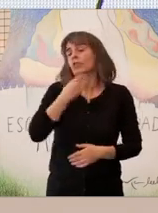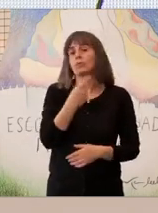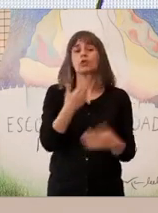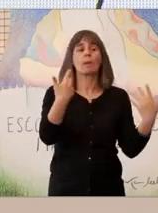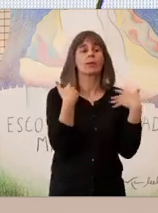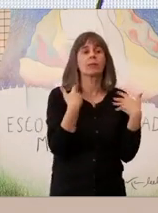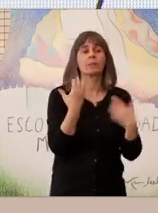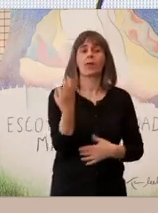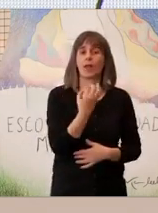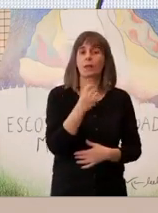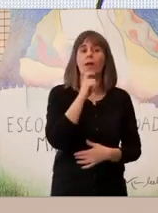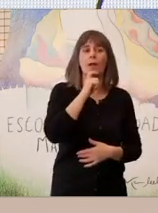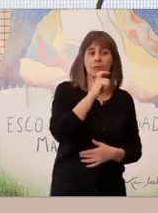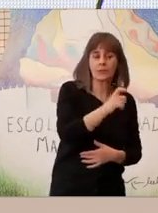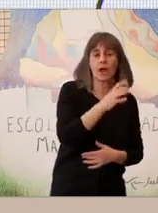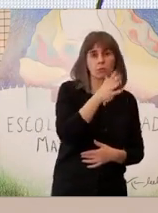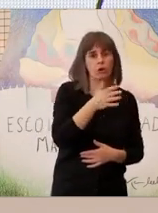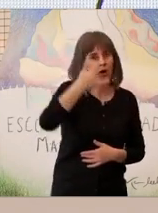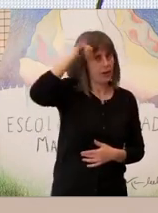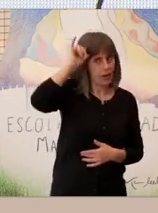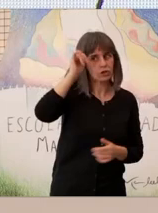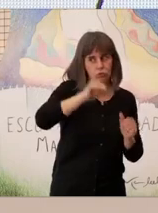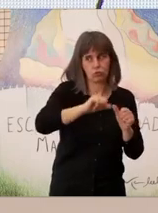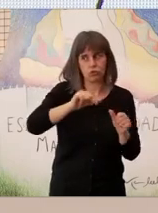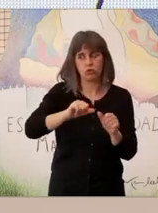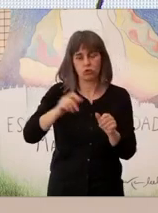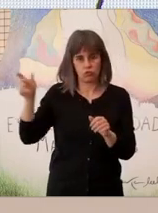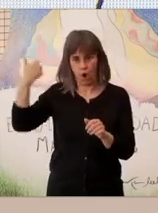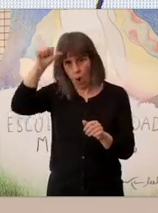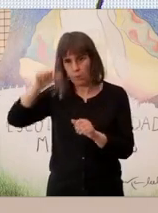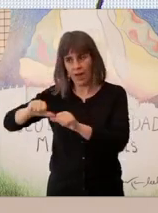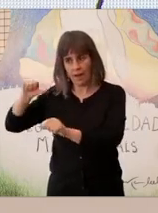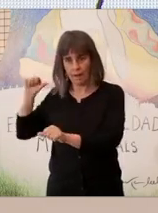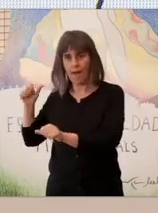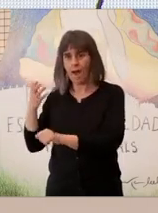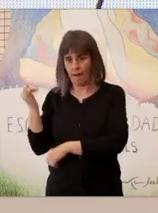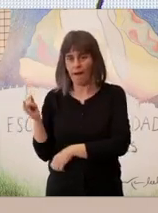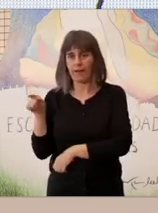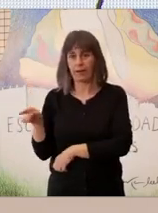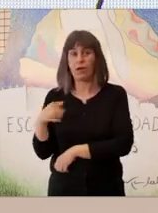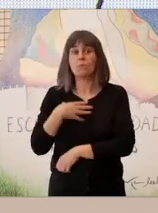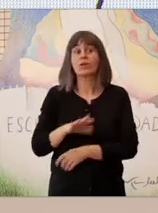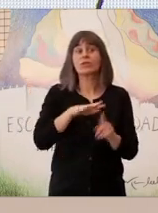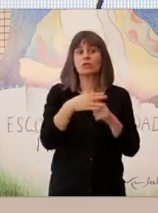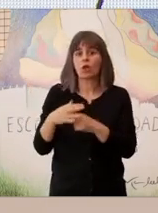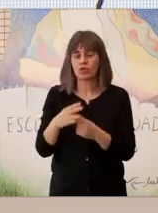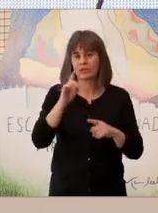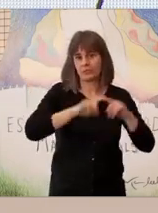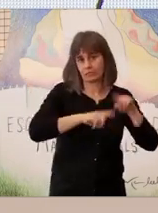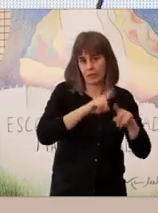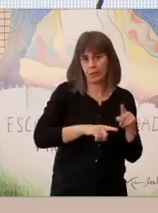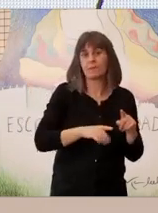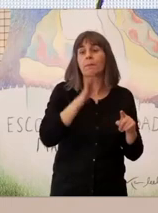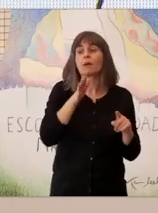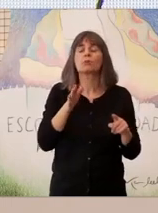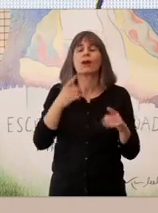de riesgo, que existen antecedentes con otra pareja, podemos encontrarnos varias situaciones, porque la instrucción habla de antecedentes.